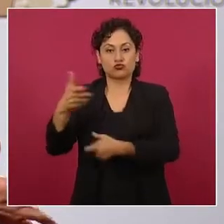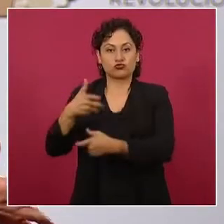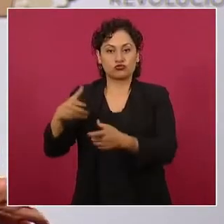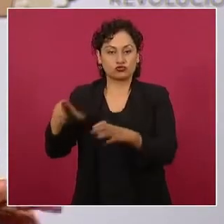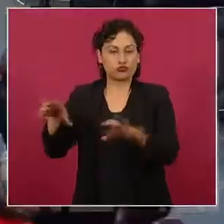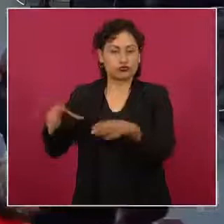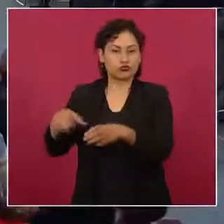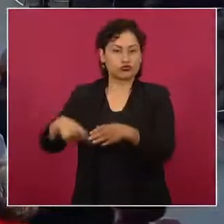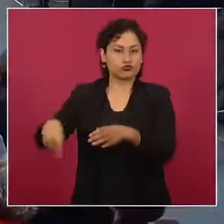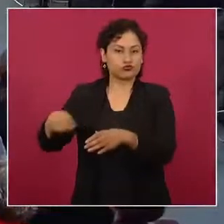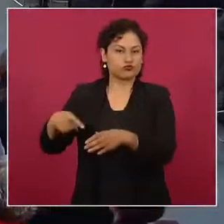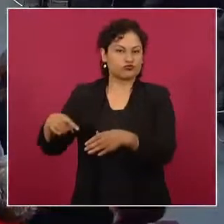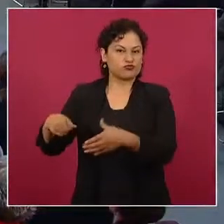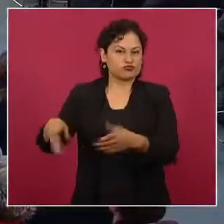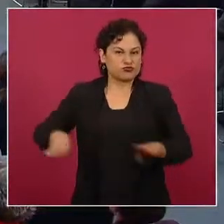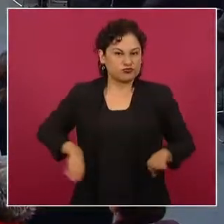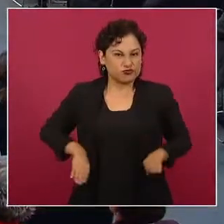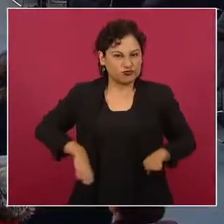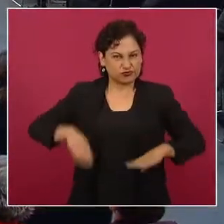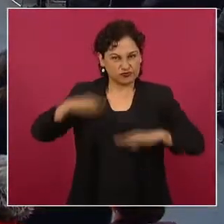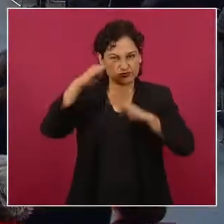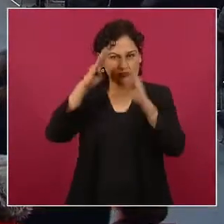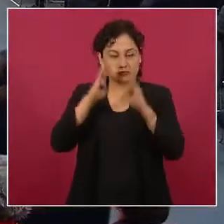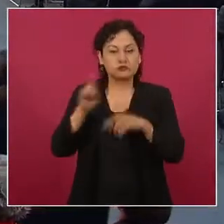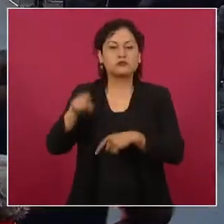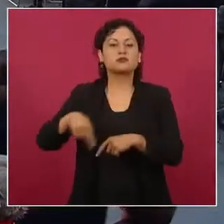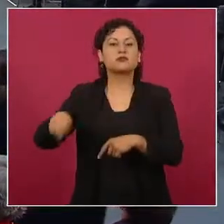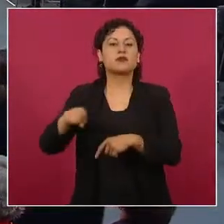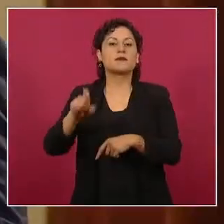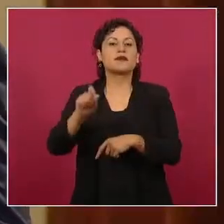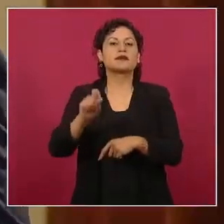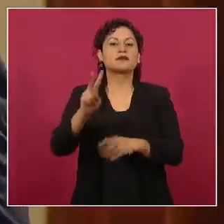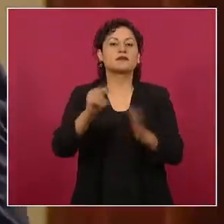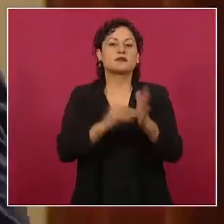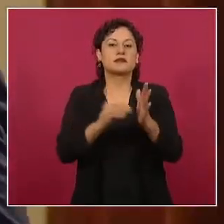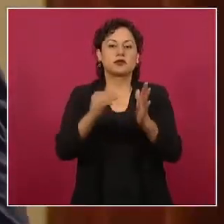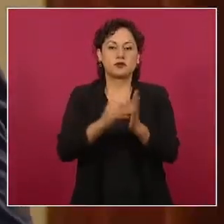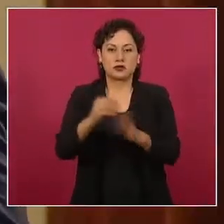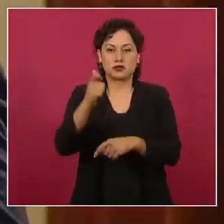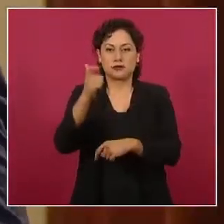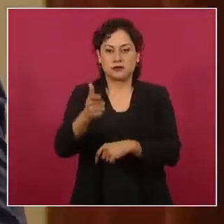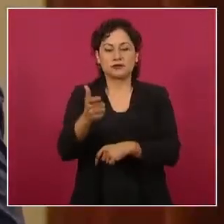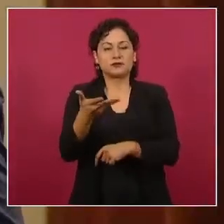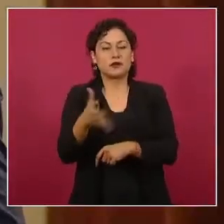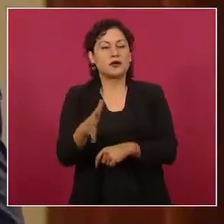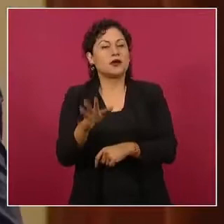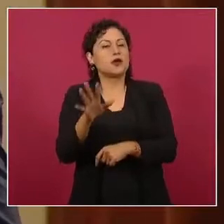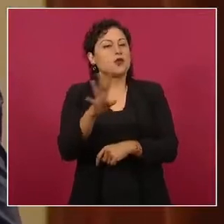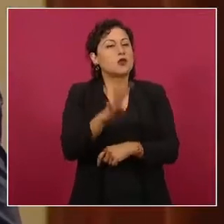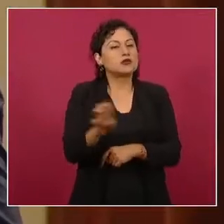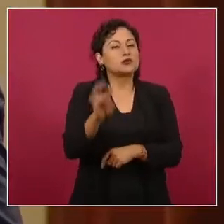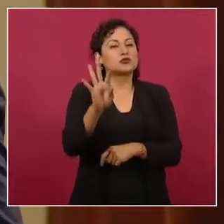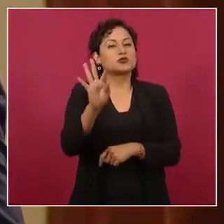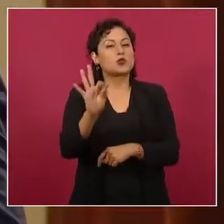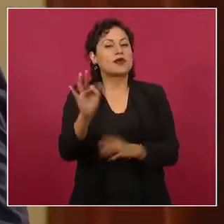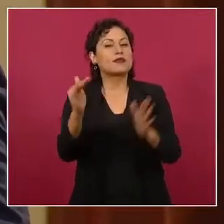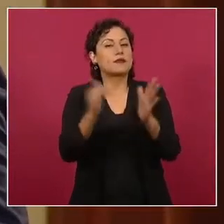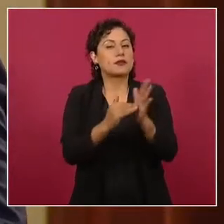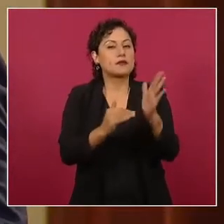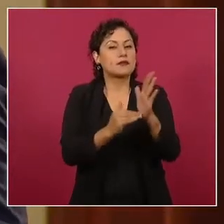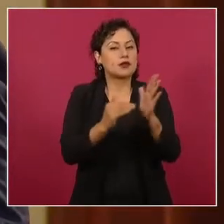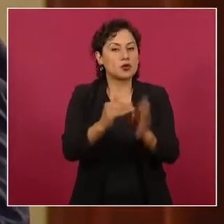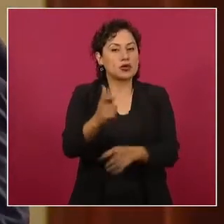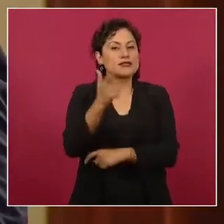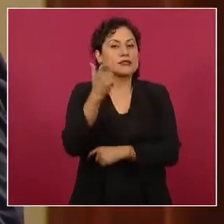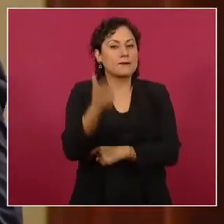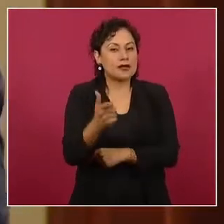de dólares. En pesos mexicanos, más de 440,000 millones de pesos. Y